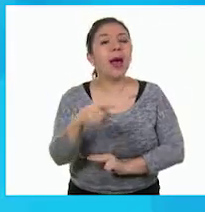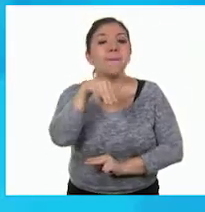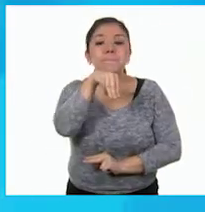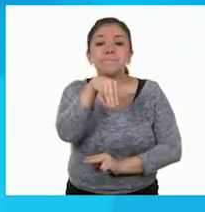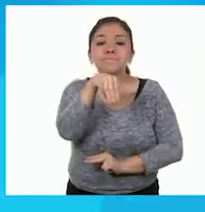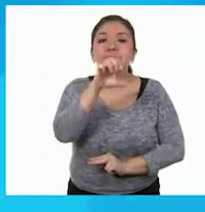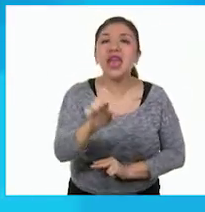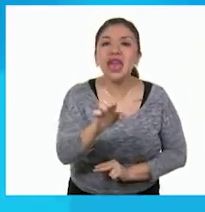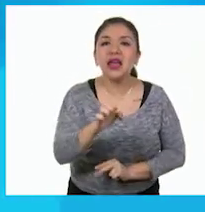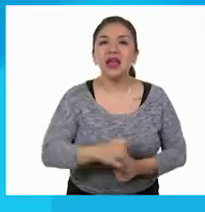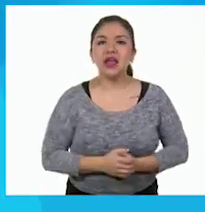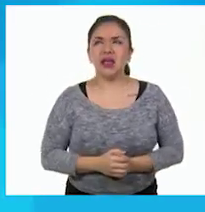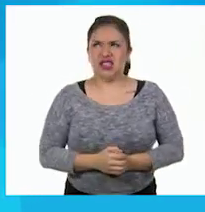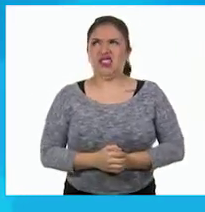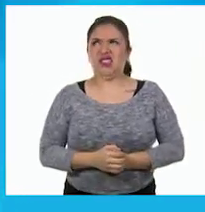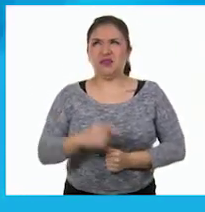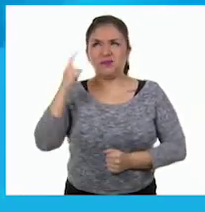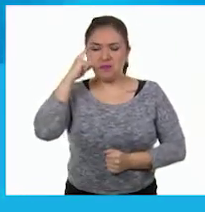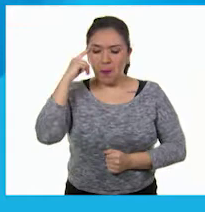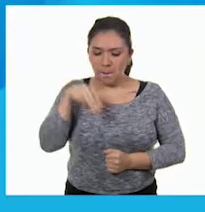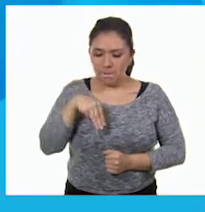me.